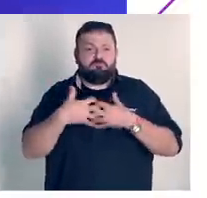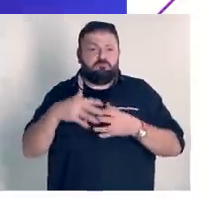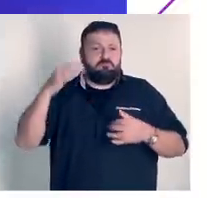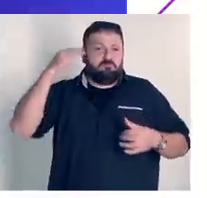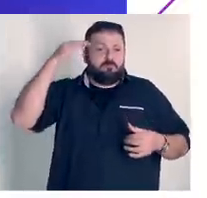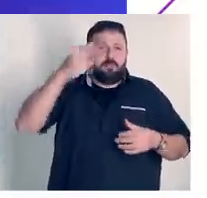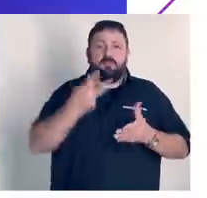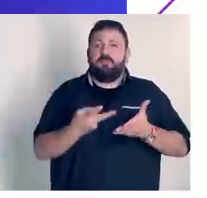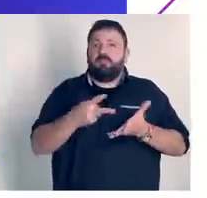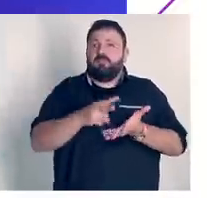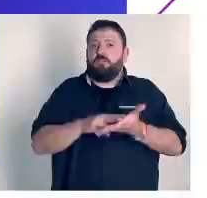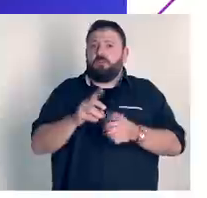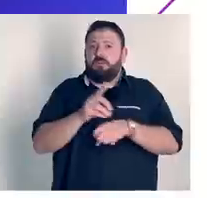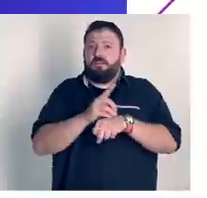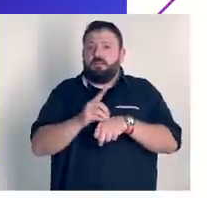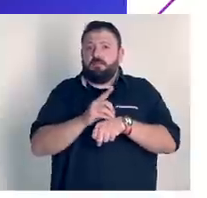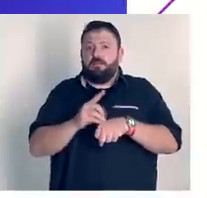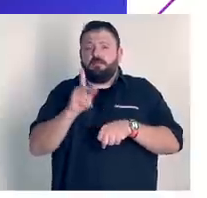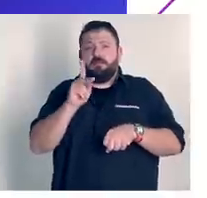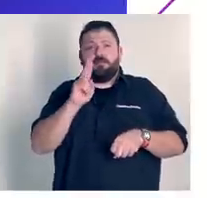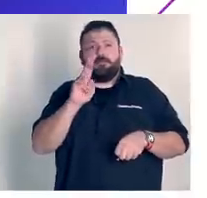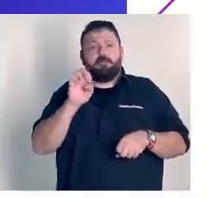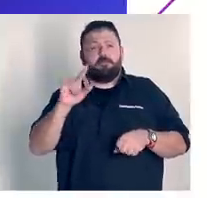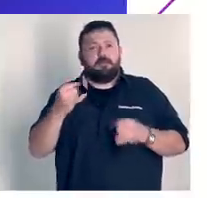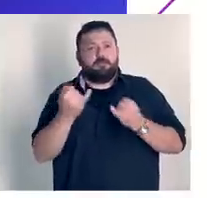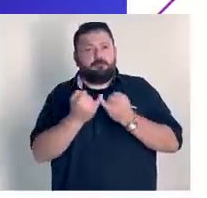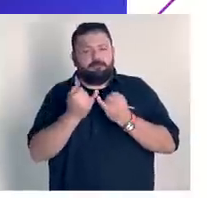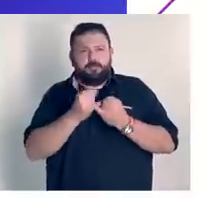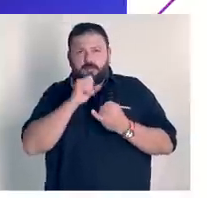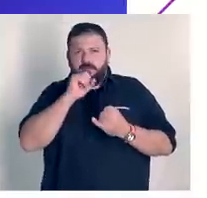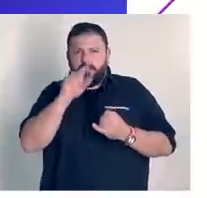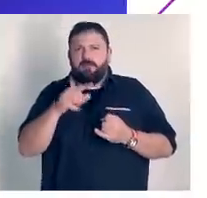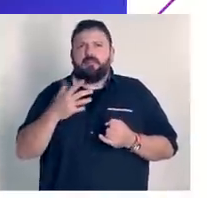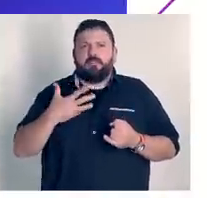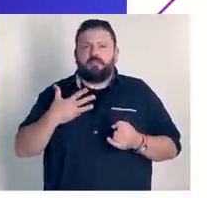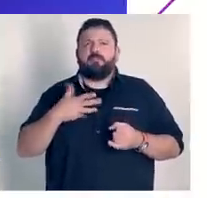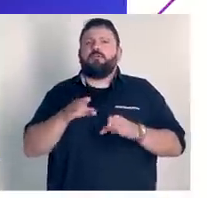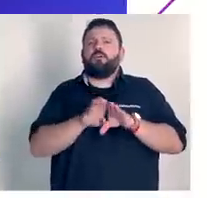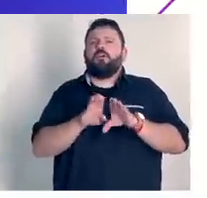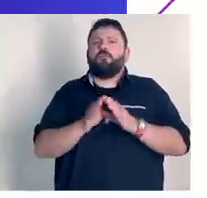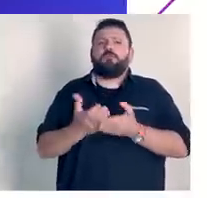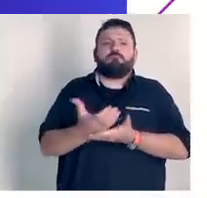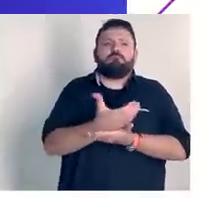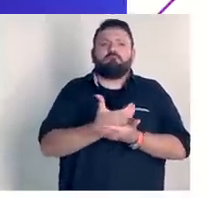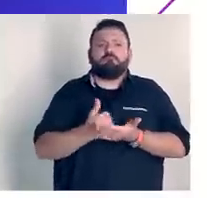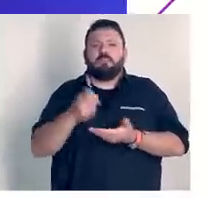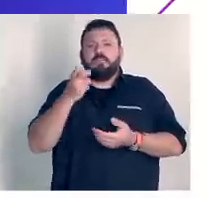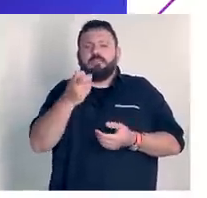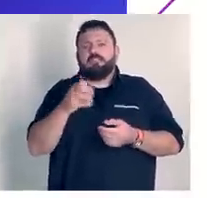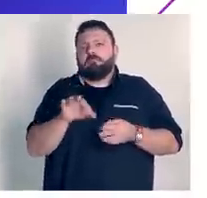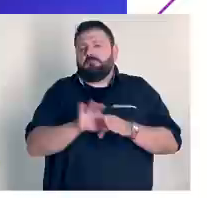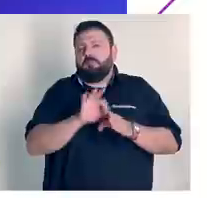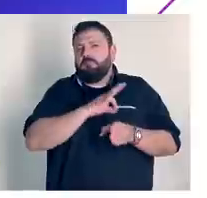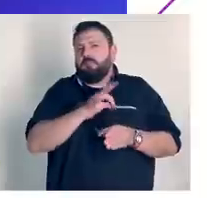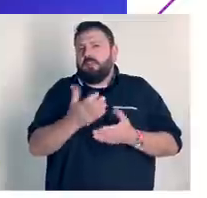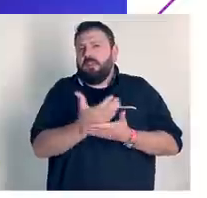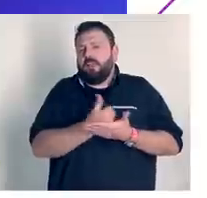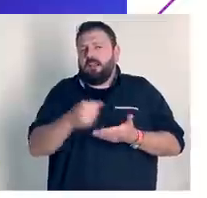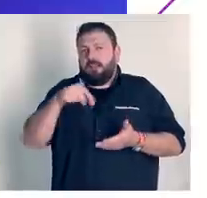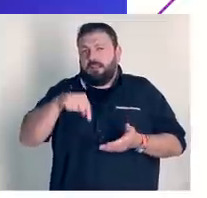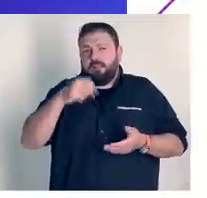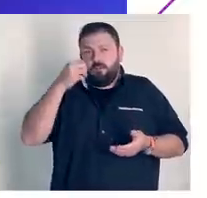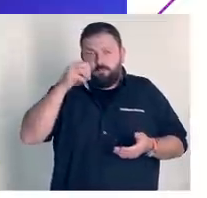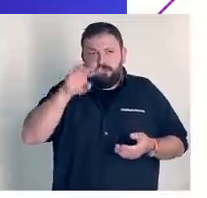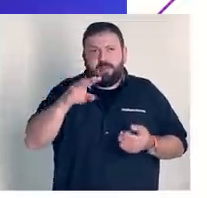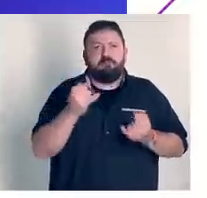Premier. Bueno, también tenemos entrenamiento de cómo generar ganancias en OmniLife, y esto es con Antonio Ramírez, doble Diamante Elite. Ya